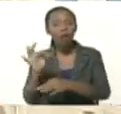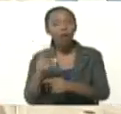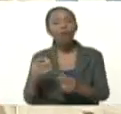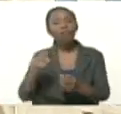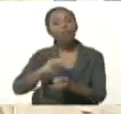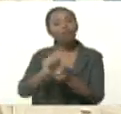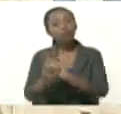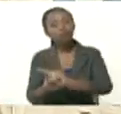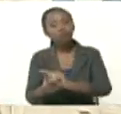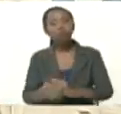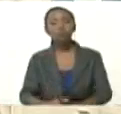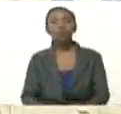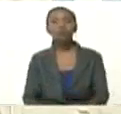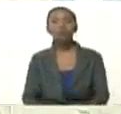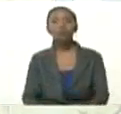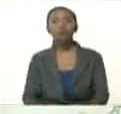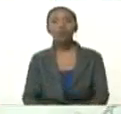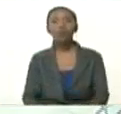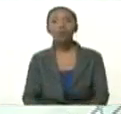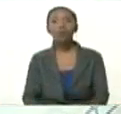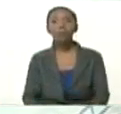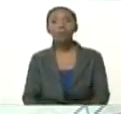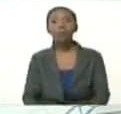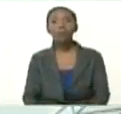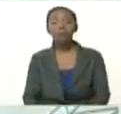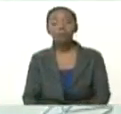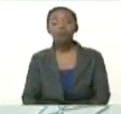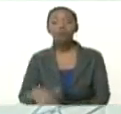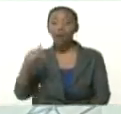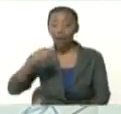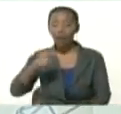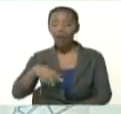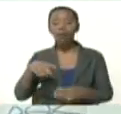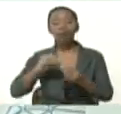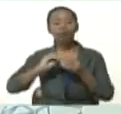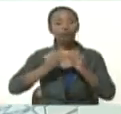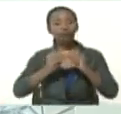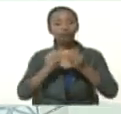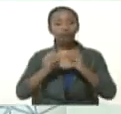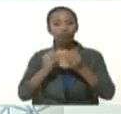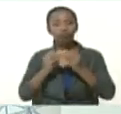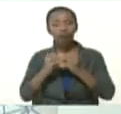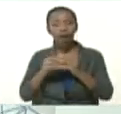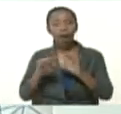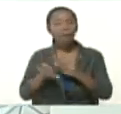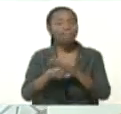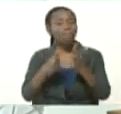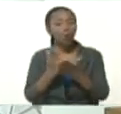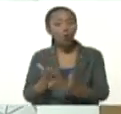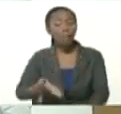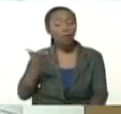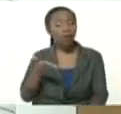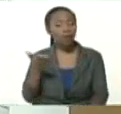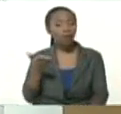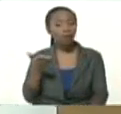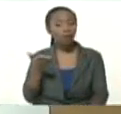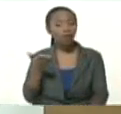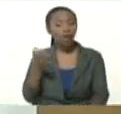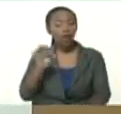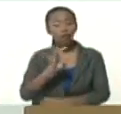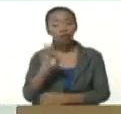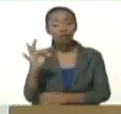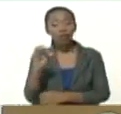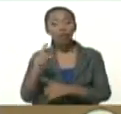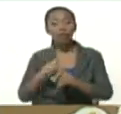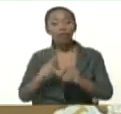cambio. Fíjese, presidente, aquí estamos creando algo inédito en el mundo. El mundo de las criptomonedas es